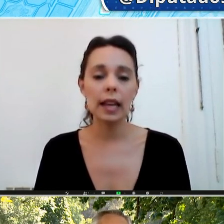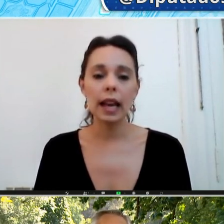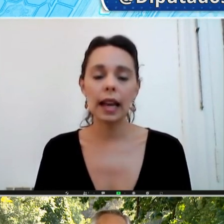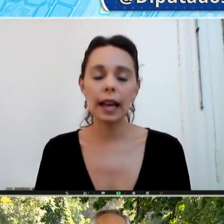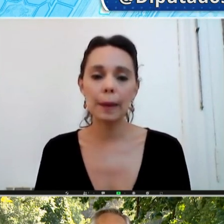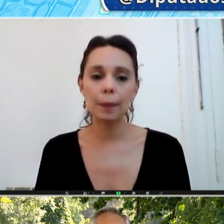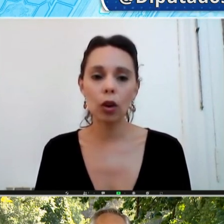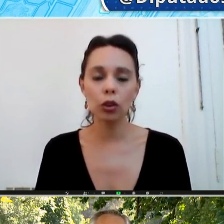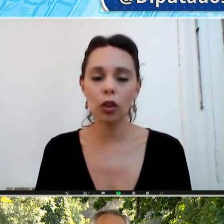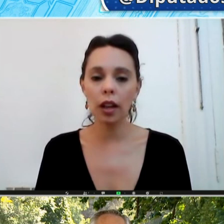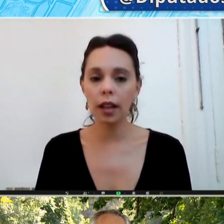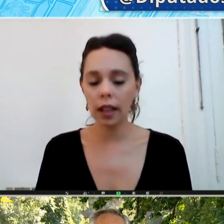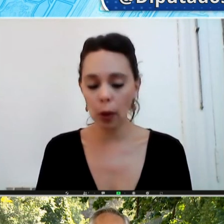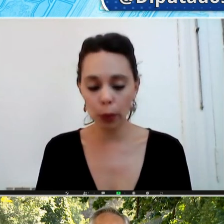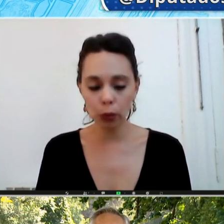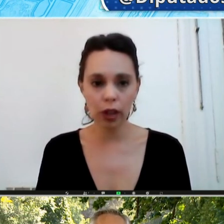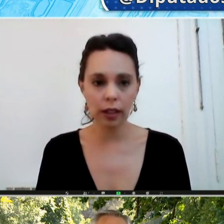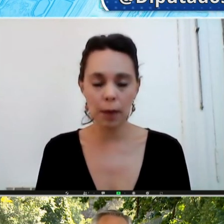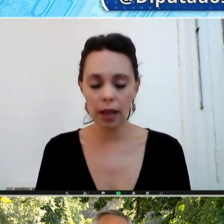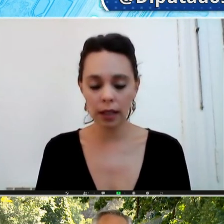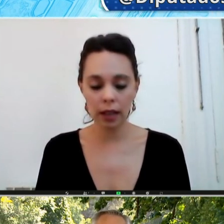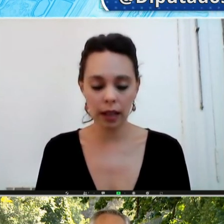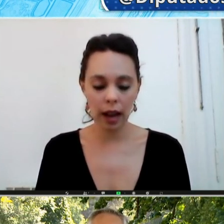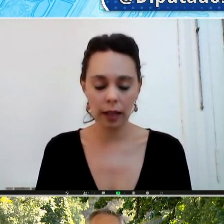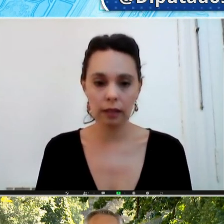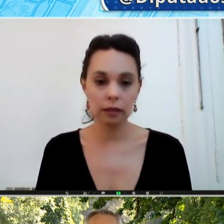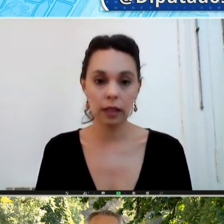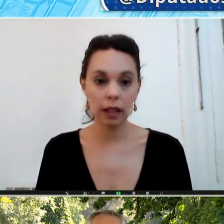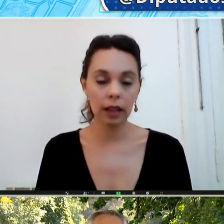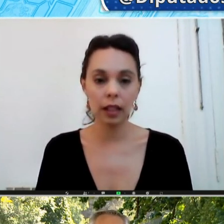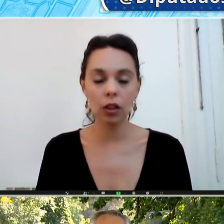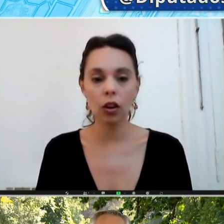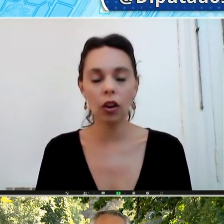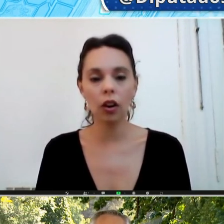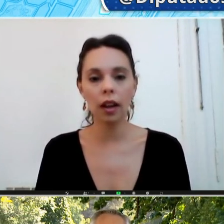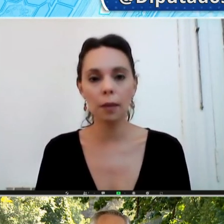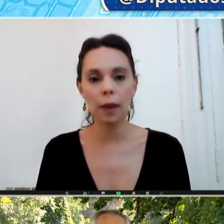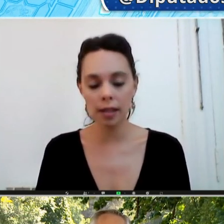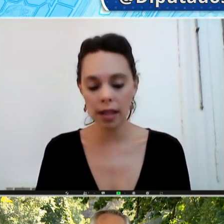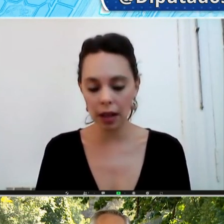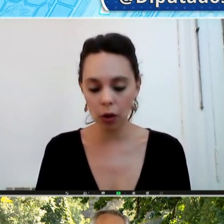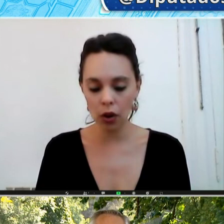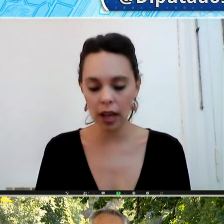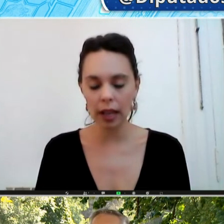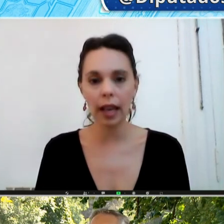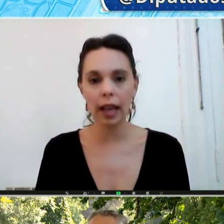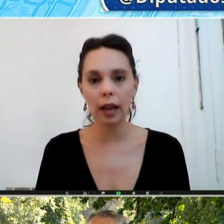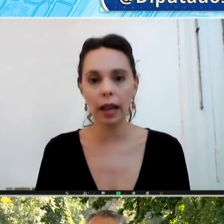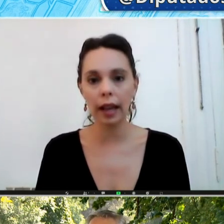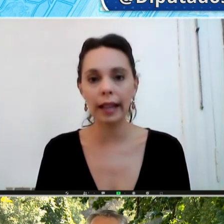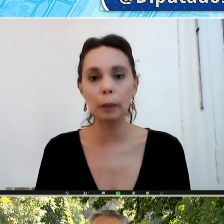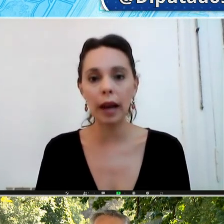adelante. Otro de los puntos que también... dijo Massa hoy es